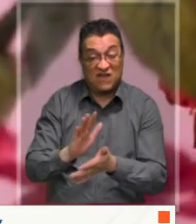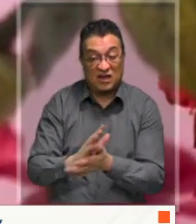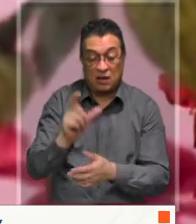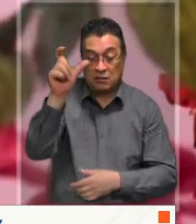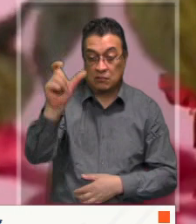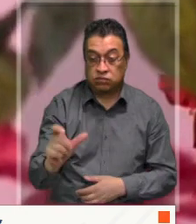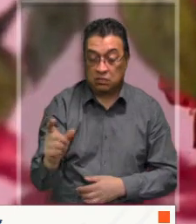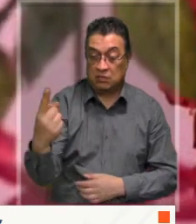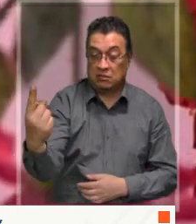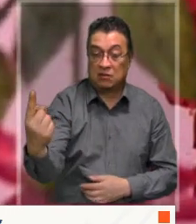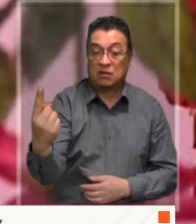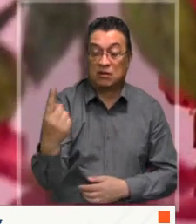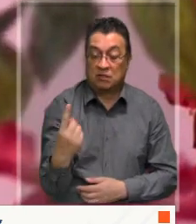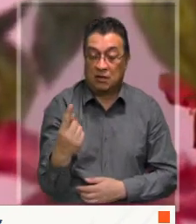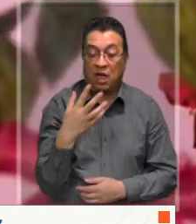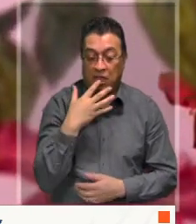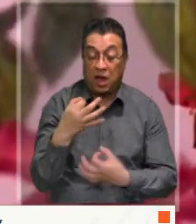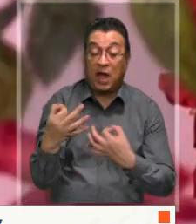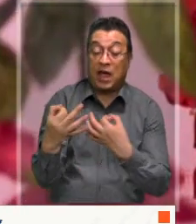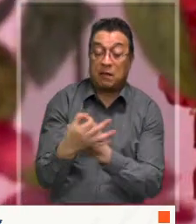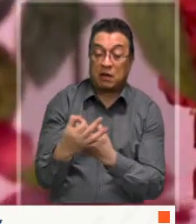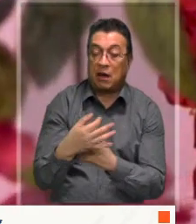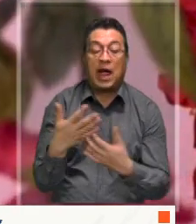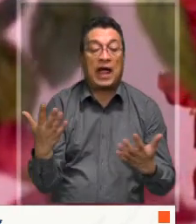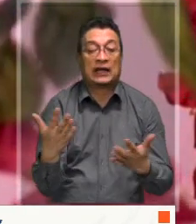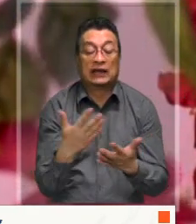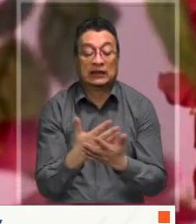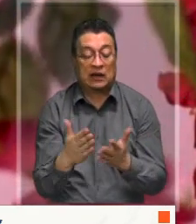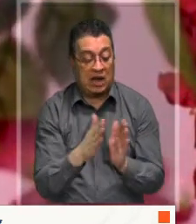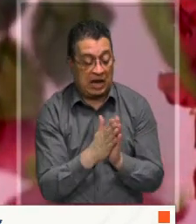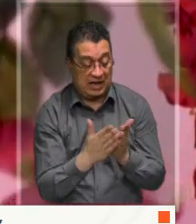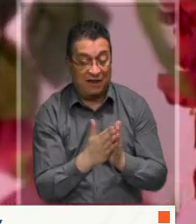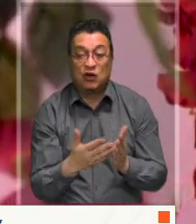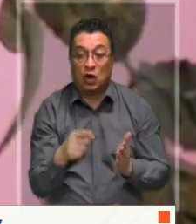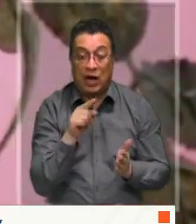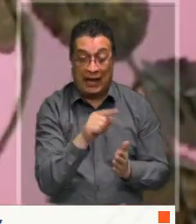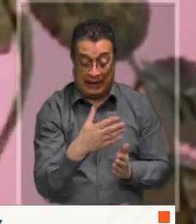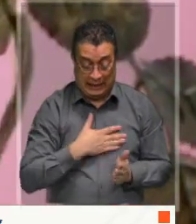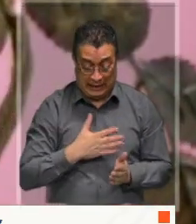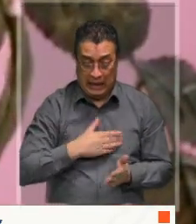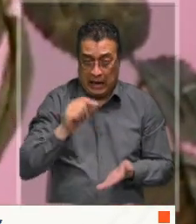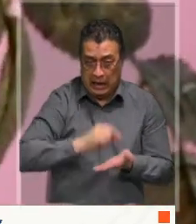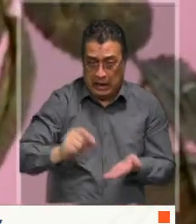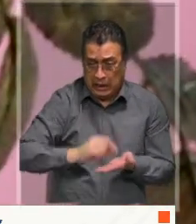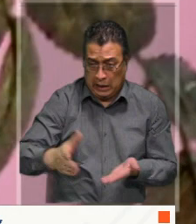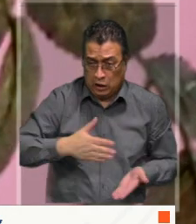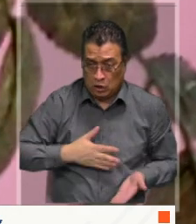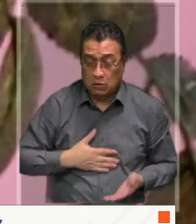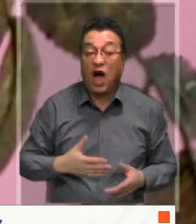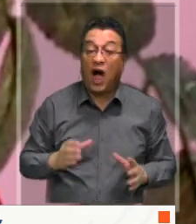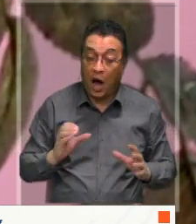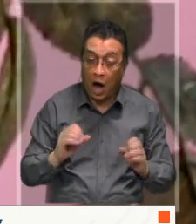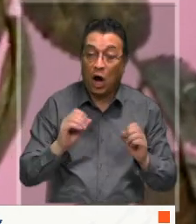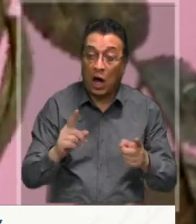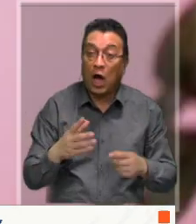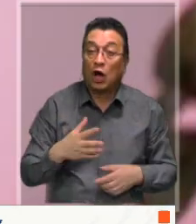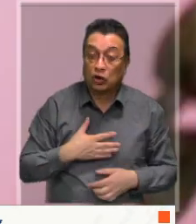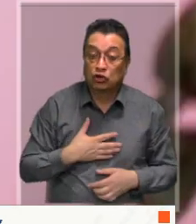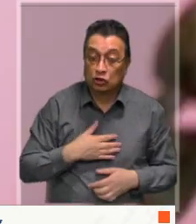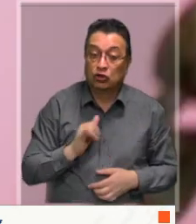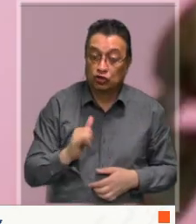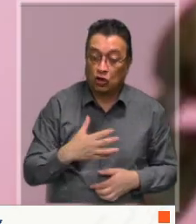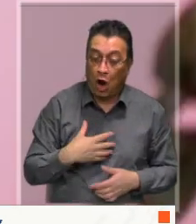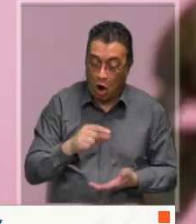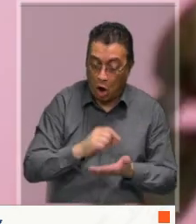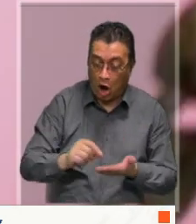básicamente le intentó explicar De qué se un libro que ella había escrito Ella dijo Okay Ah sí yo lo escribí